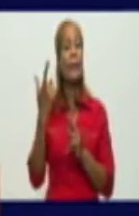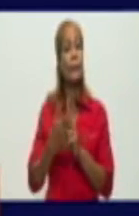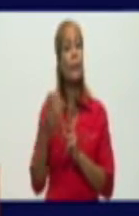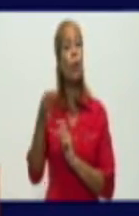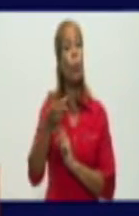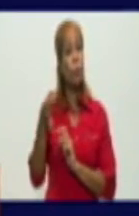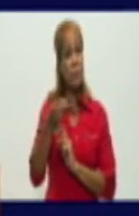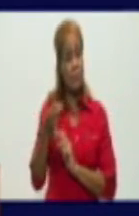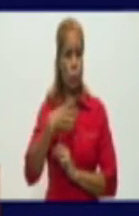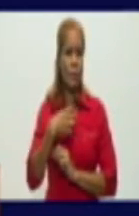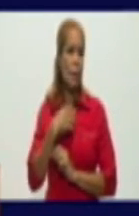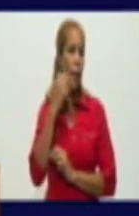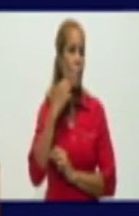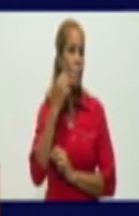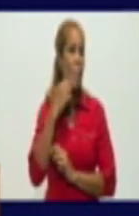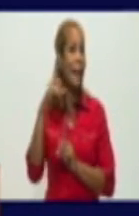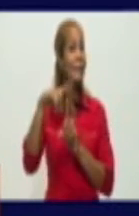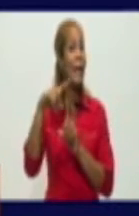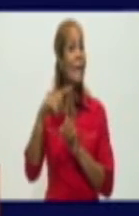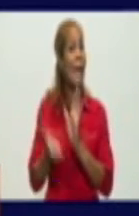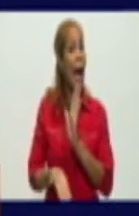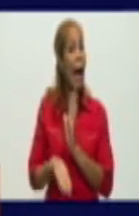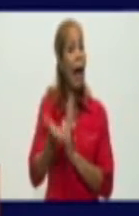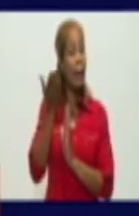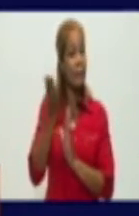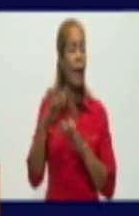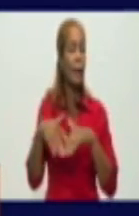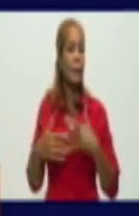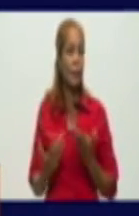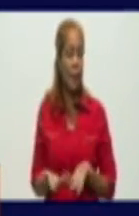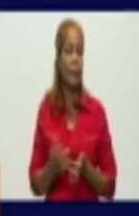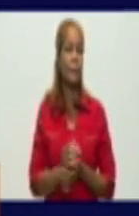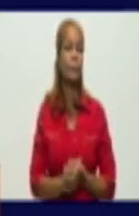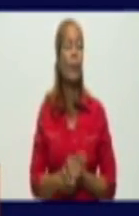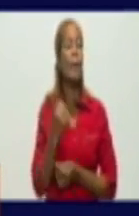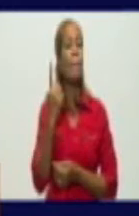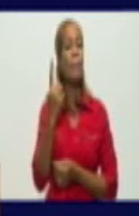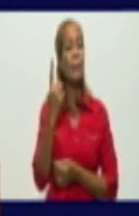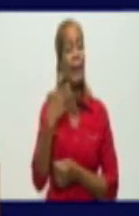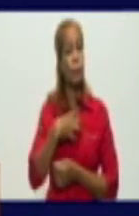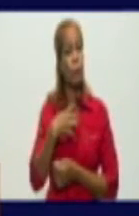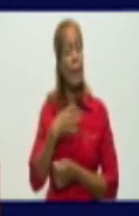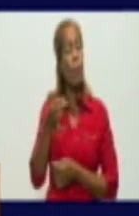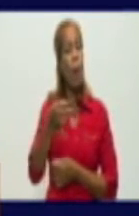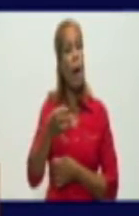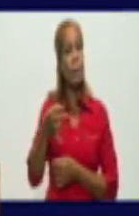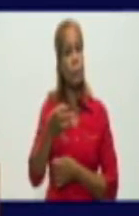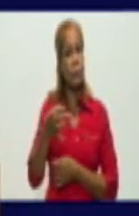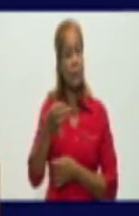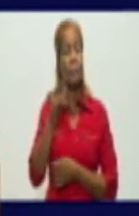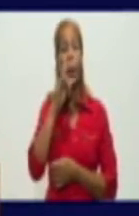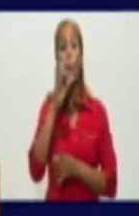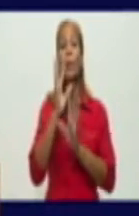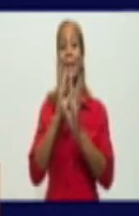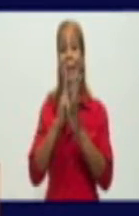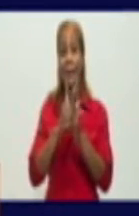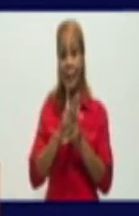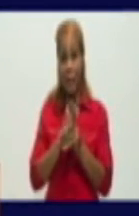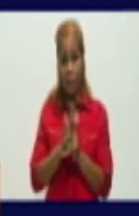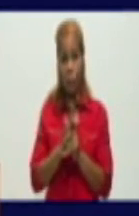que presentan una tasa por encima de la tasa provincial está, primeramente tenemos al municipio Niquero,